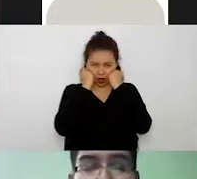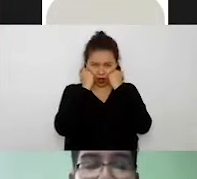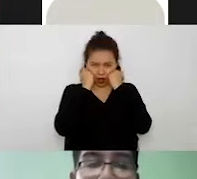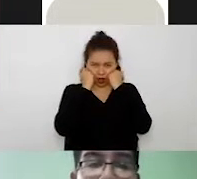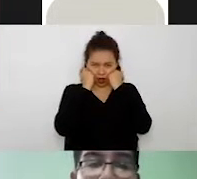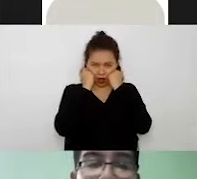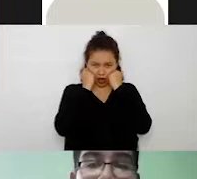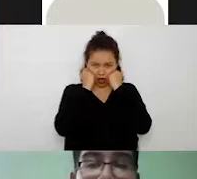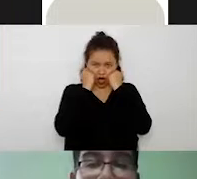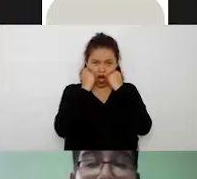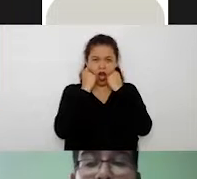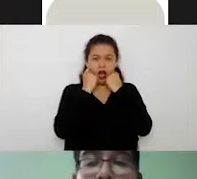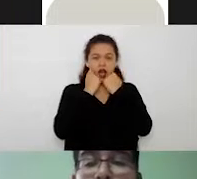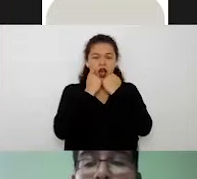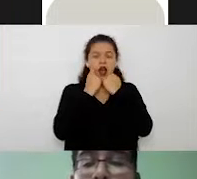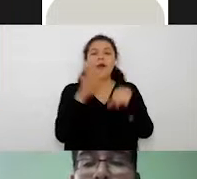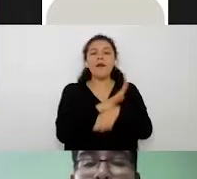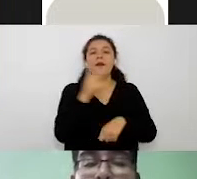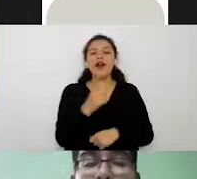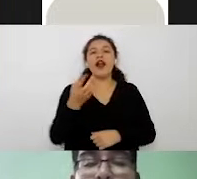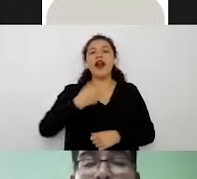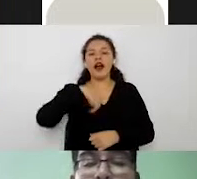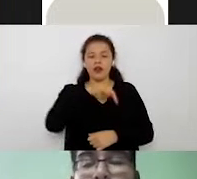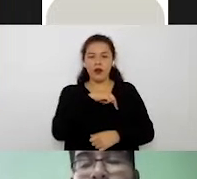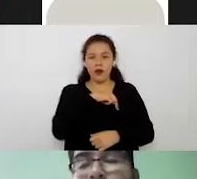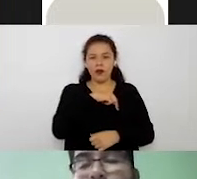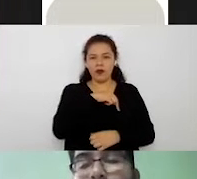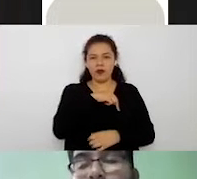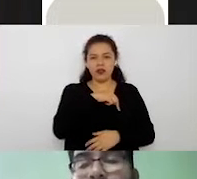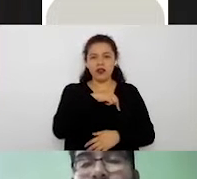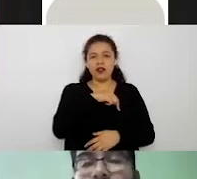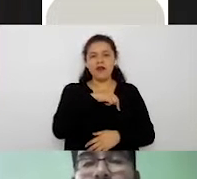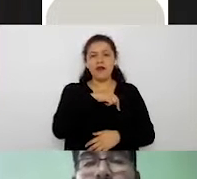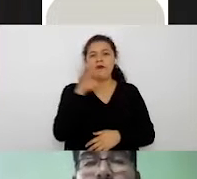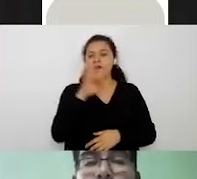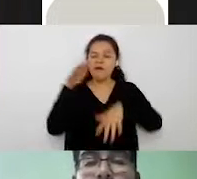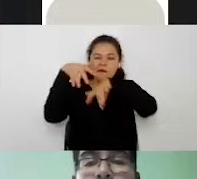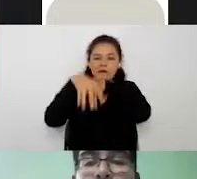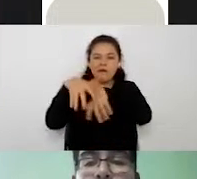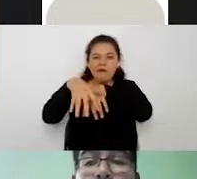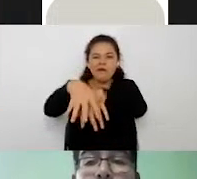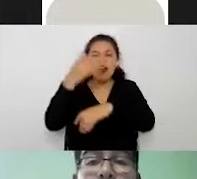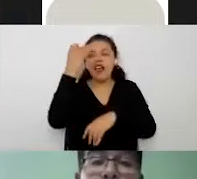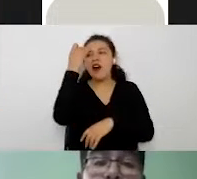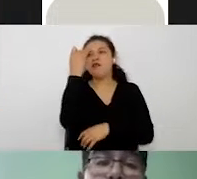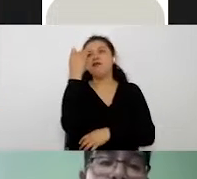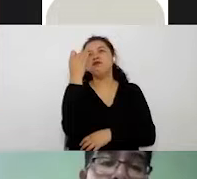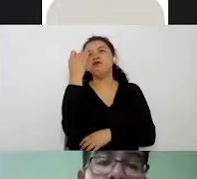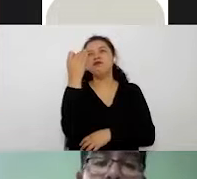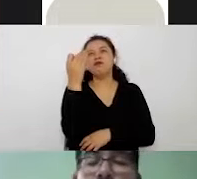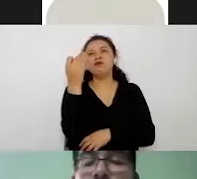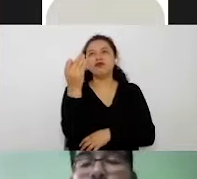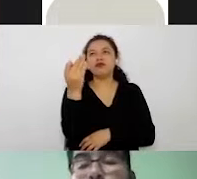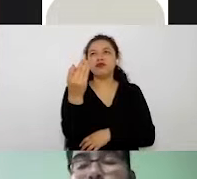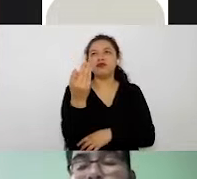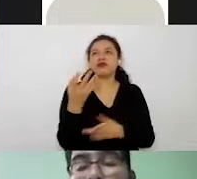probablemente a todos nos ha tocado que pues que alguna manifestación nos haya hecho perder gran parte del día en el tráfico,